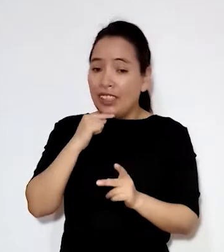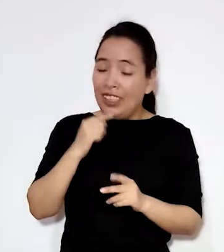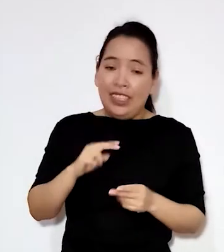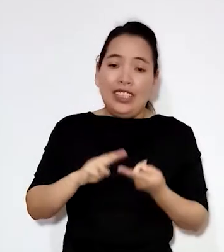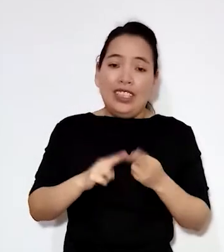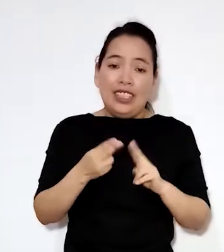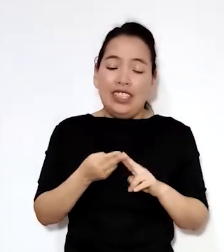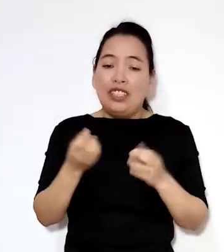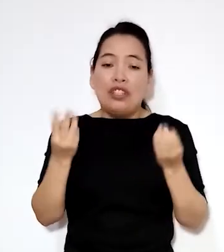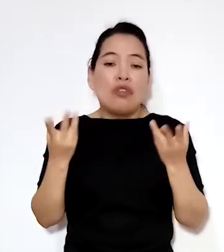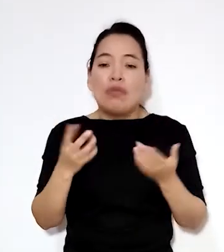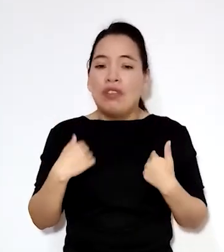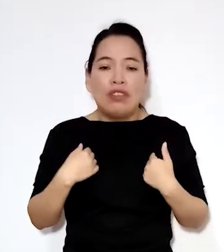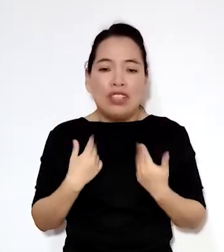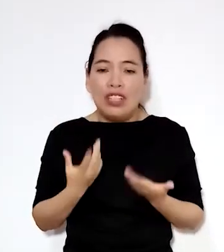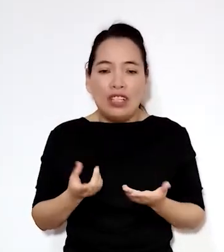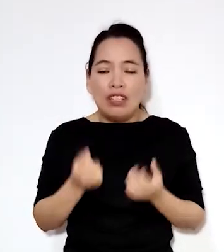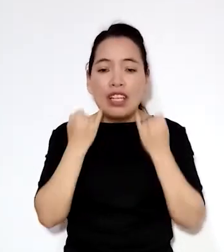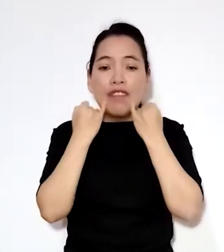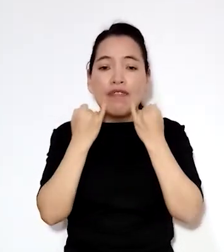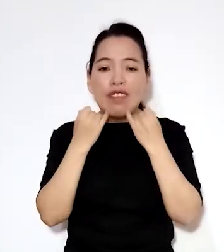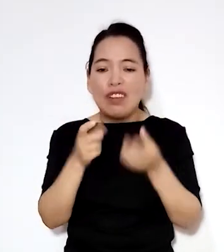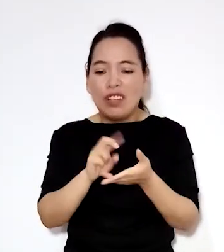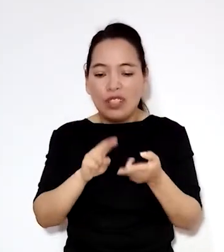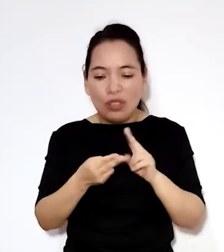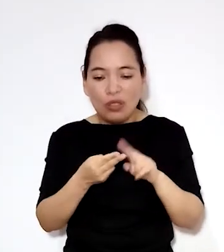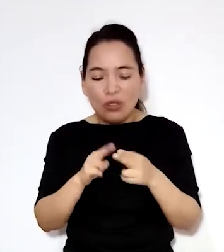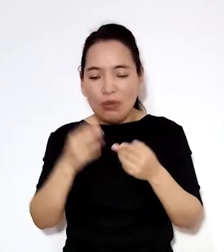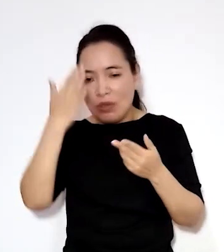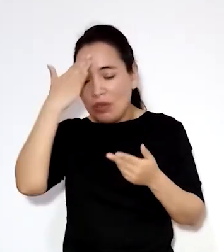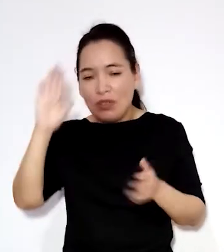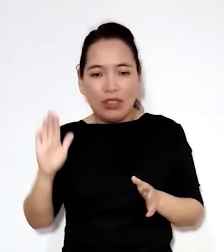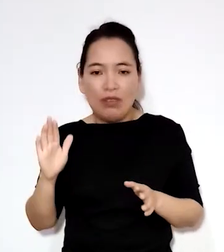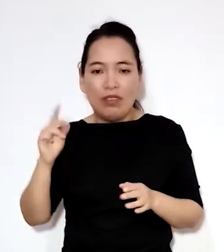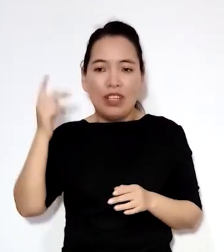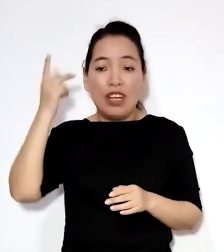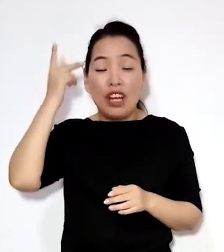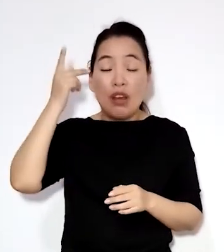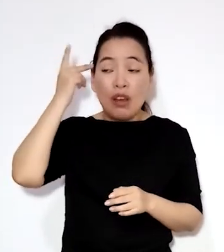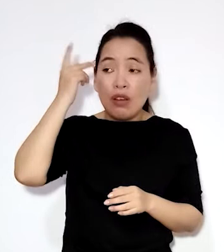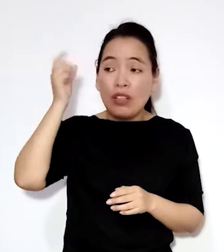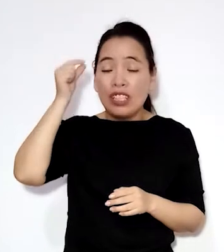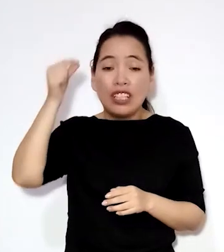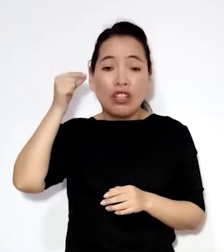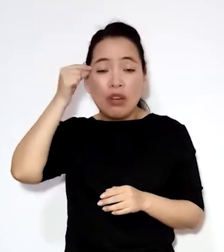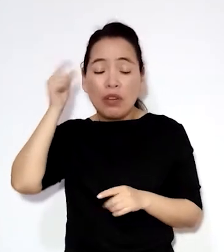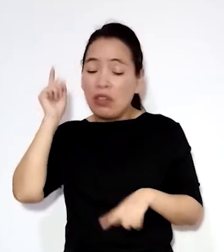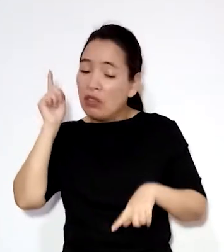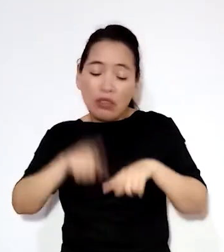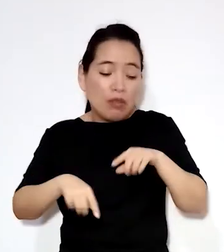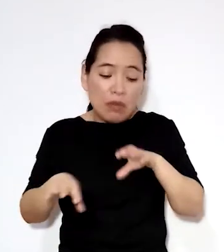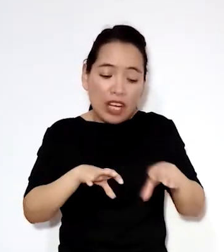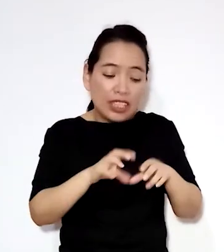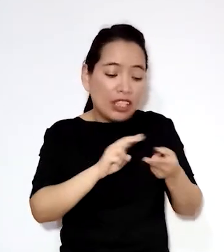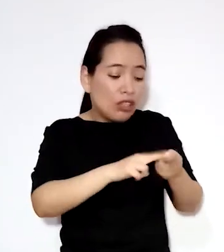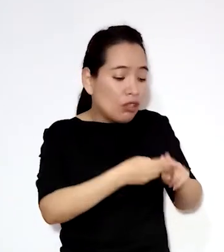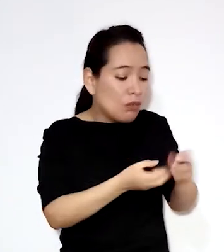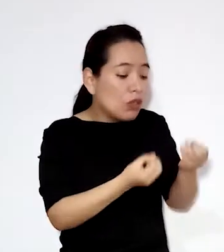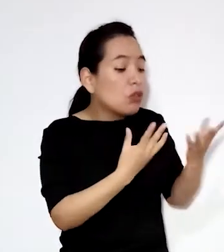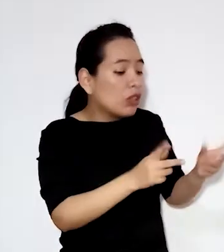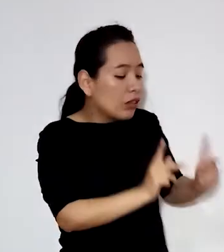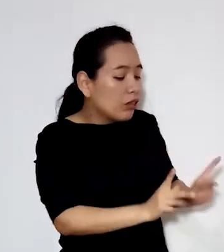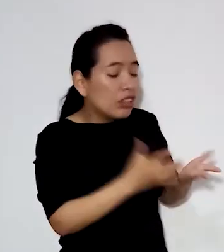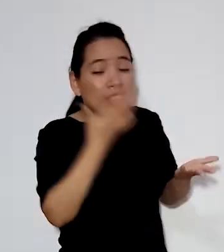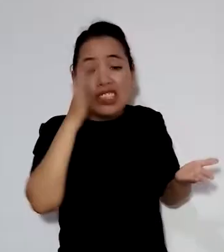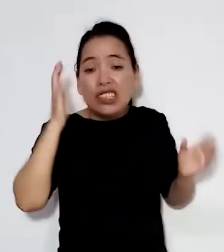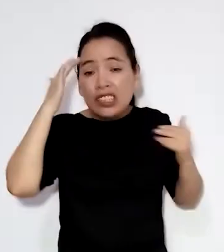Algo que se dice permanentemente, no hay datos, evidentemente, y si no hay datos, difícilmente los gobiernos pueden procurar los apoyos, difícilmente